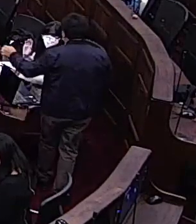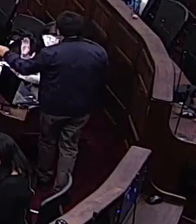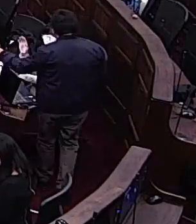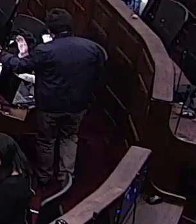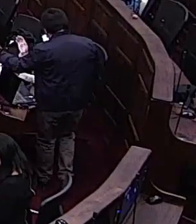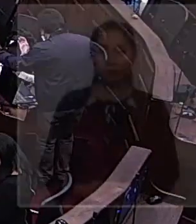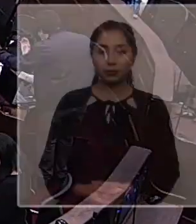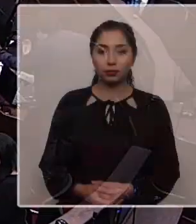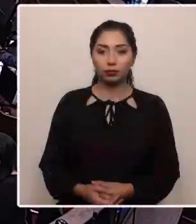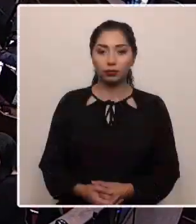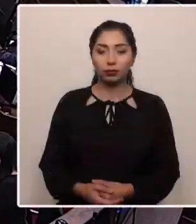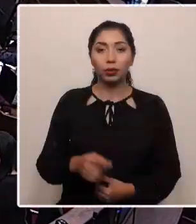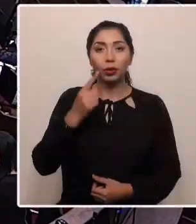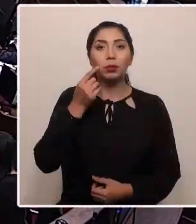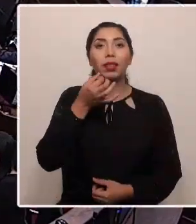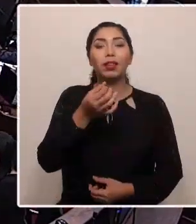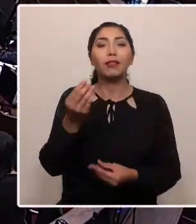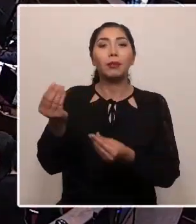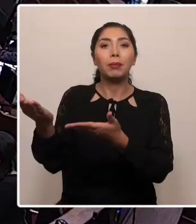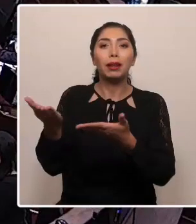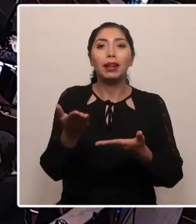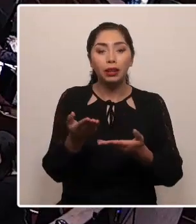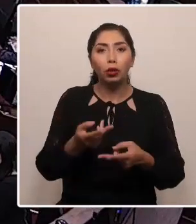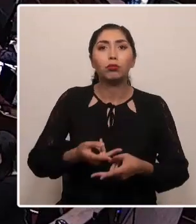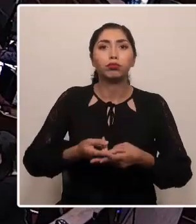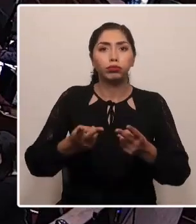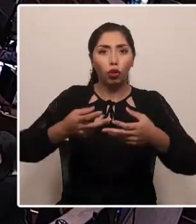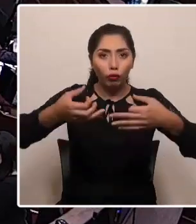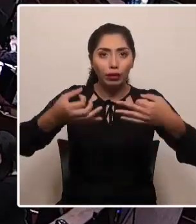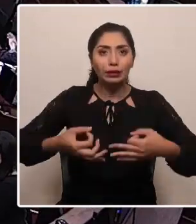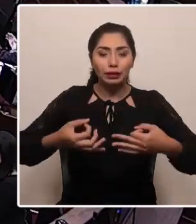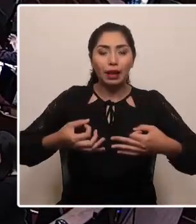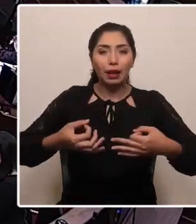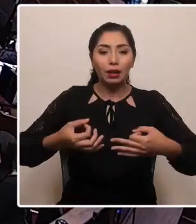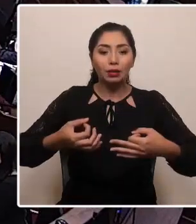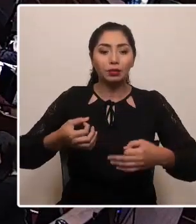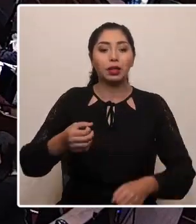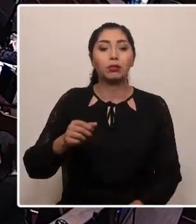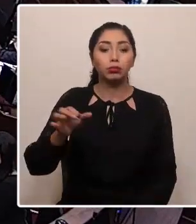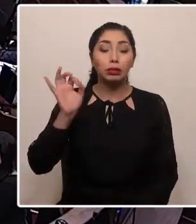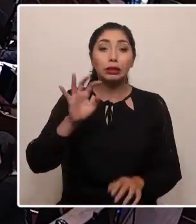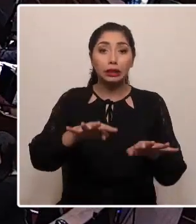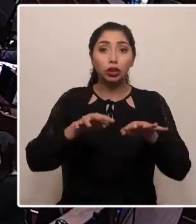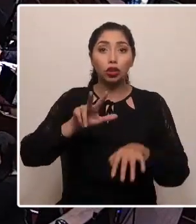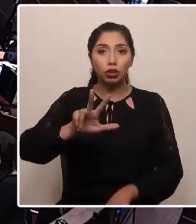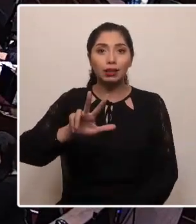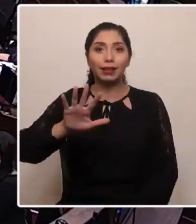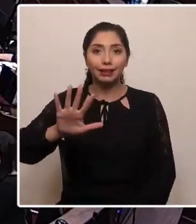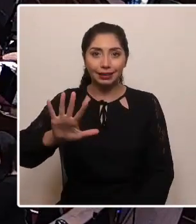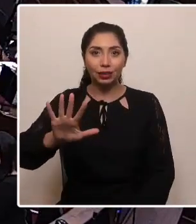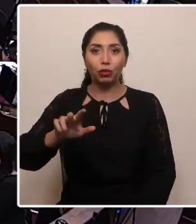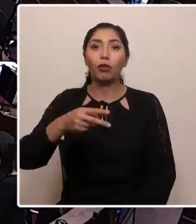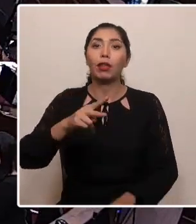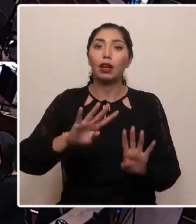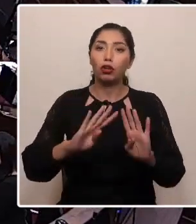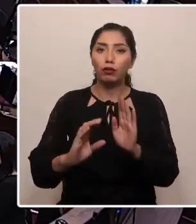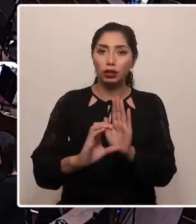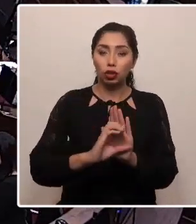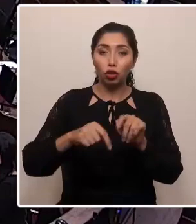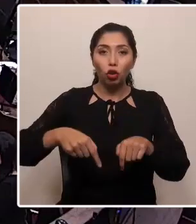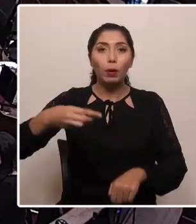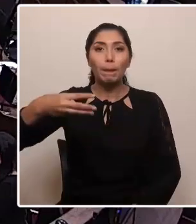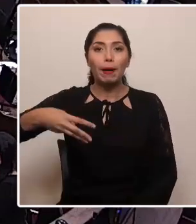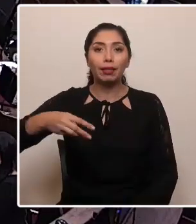día, bienvenidos a la transmisión oficial de la 85ª sesión de plenario de la Convención Constitucional, hoy martes 19